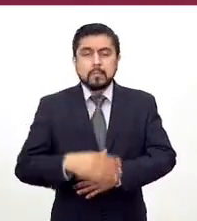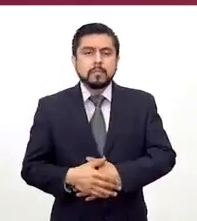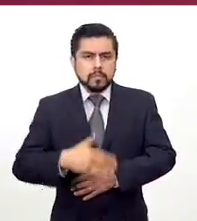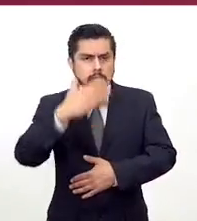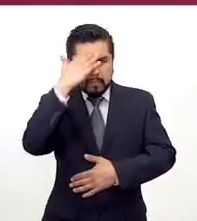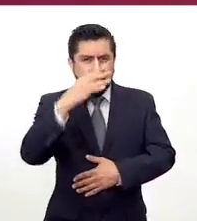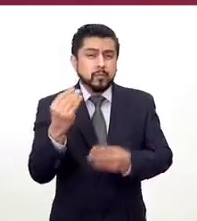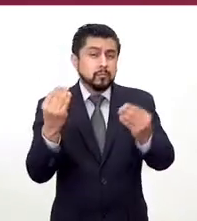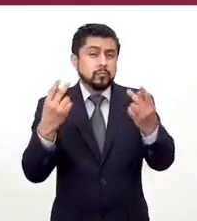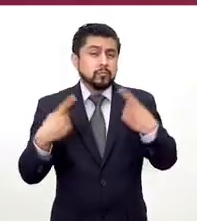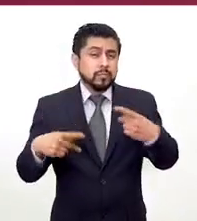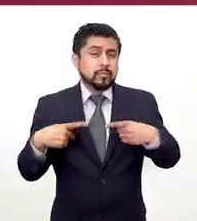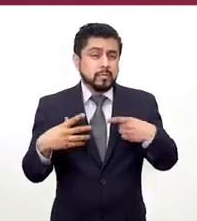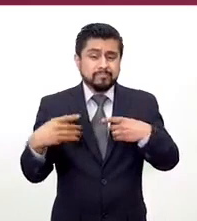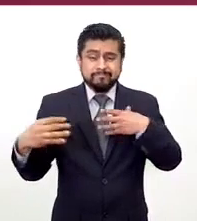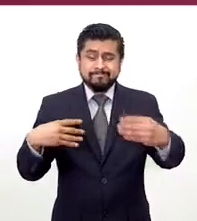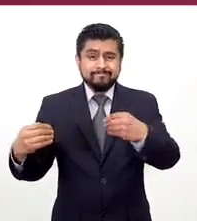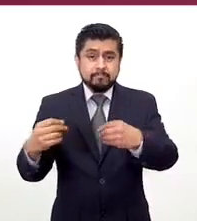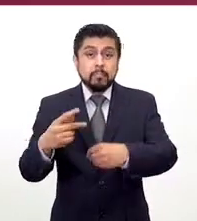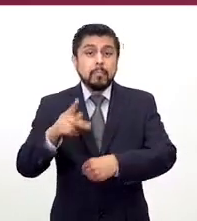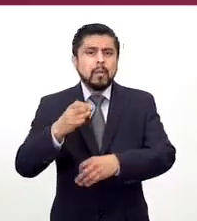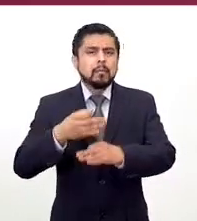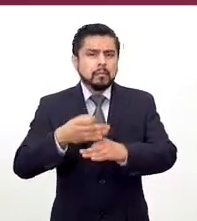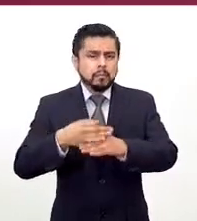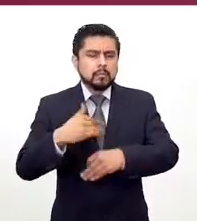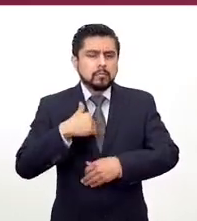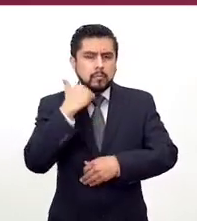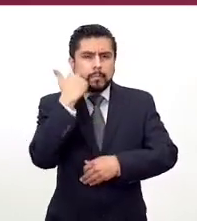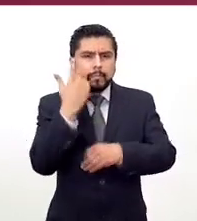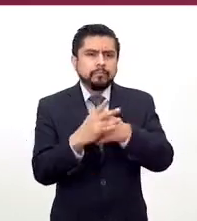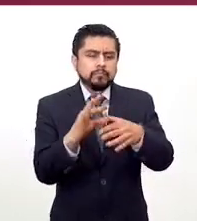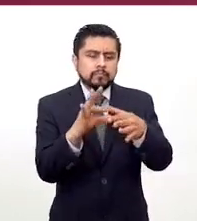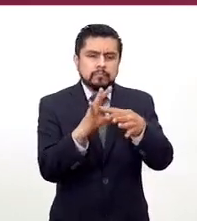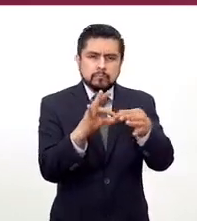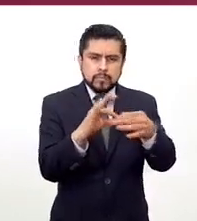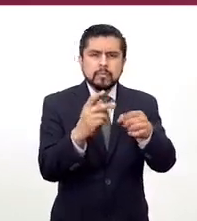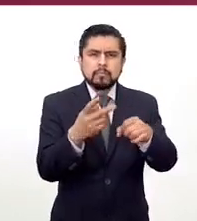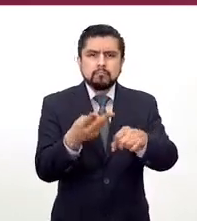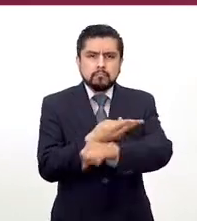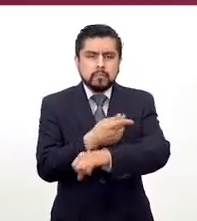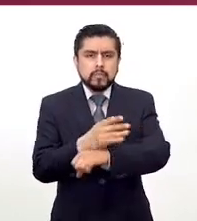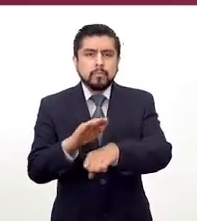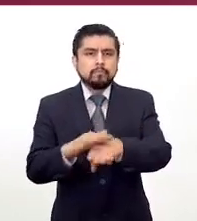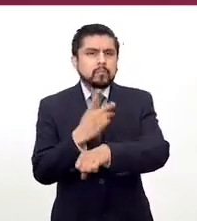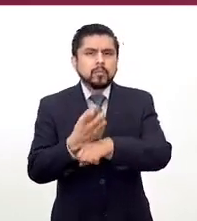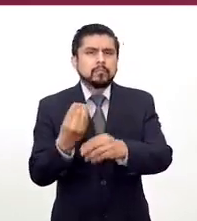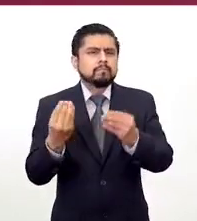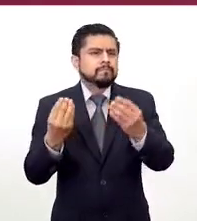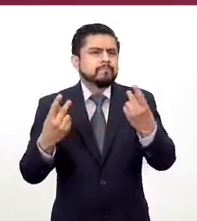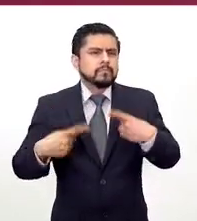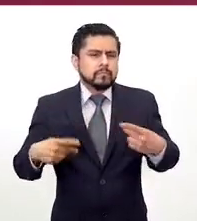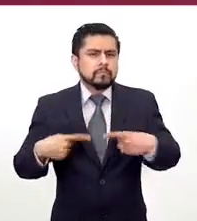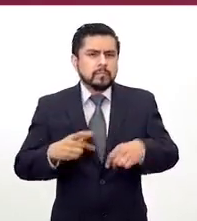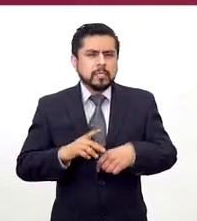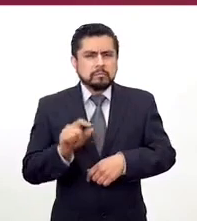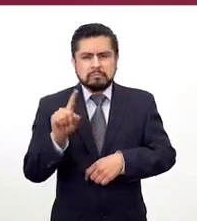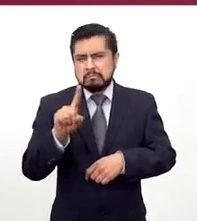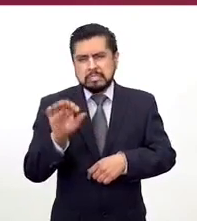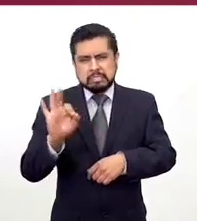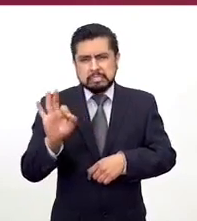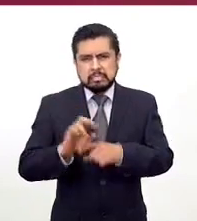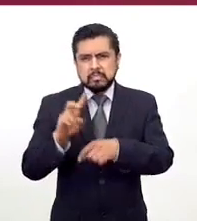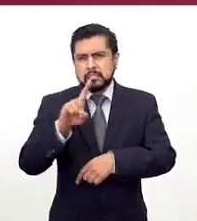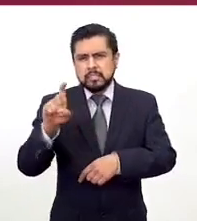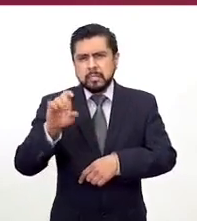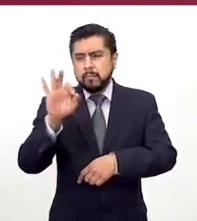hay mucha gente que se está contagiando, pero quiero explicarles lo que está pasando debido a que la mayor parte de nosotros, casi el 100%